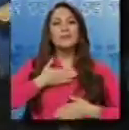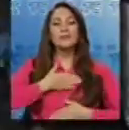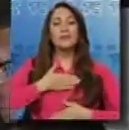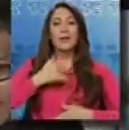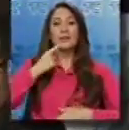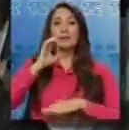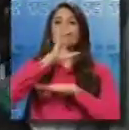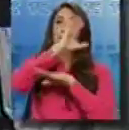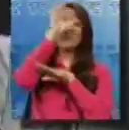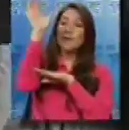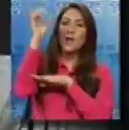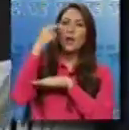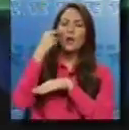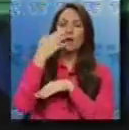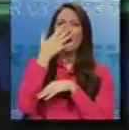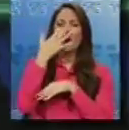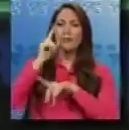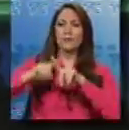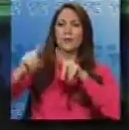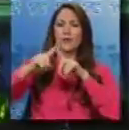de Quito se llenó de luces y color.